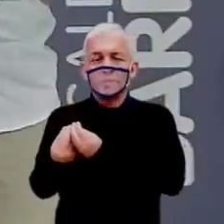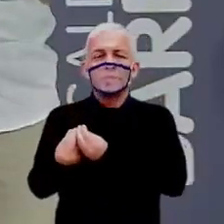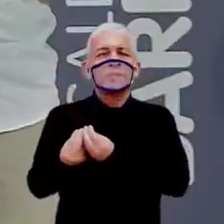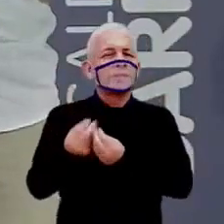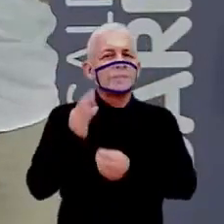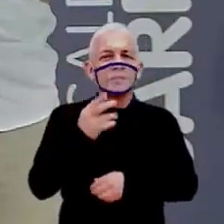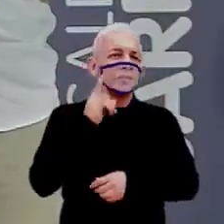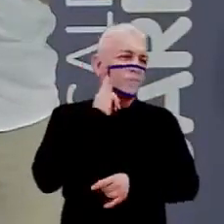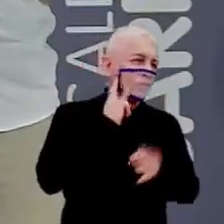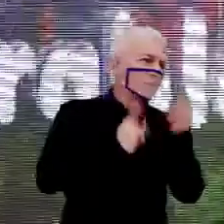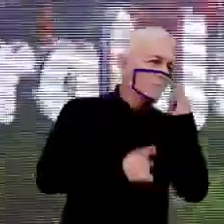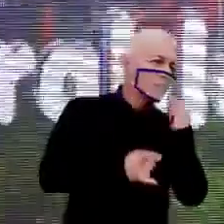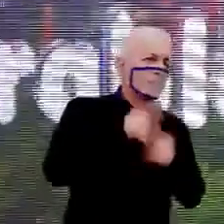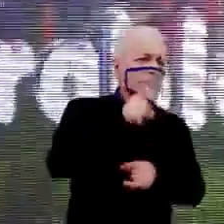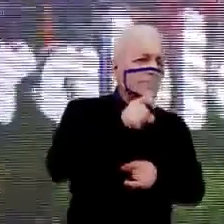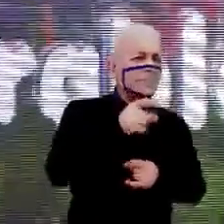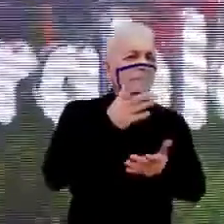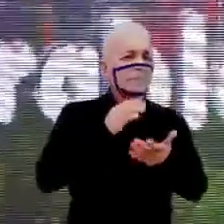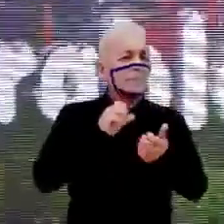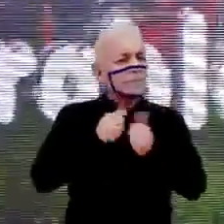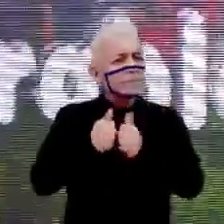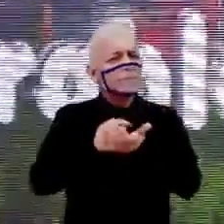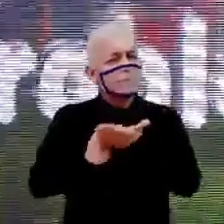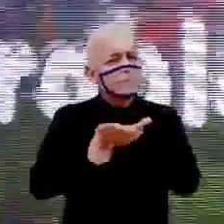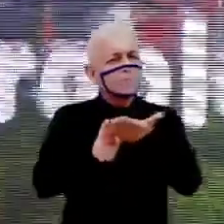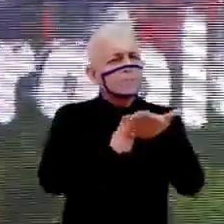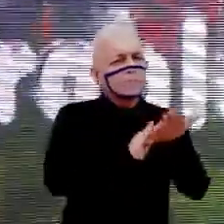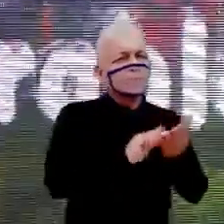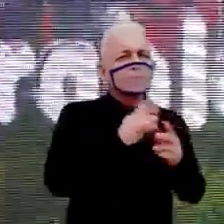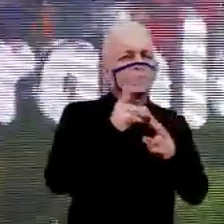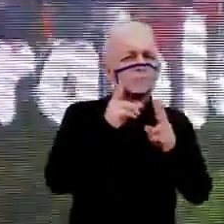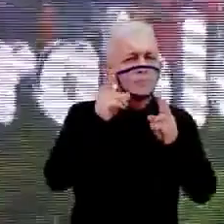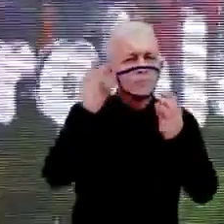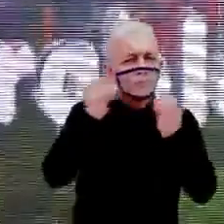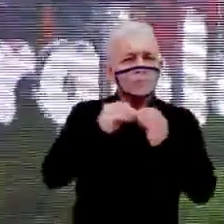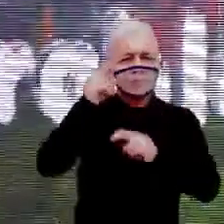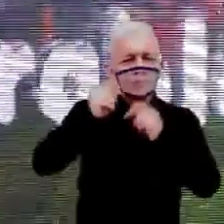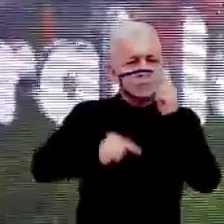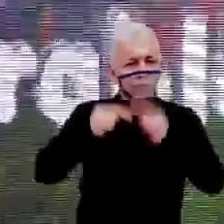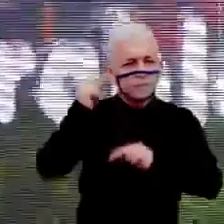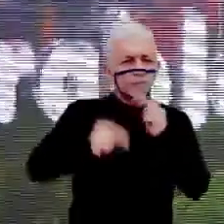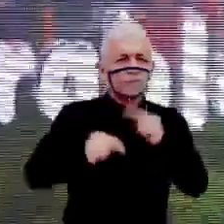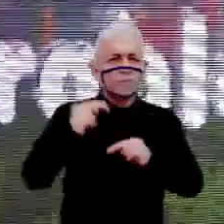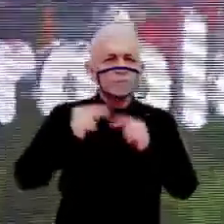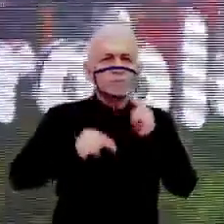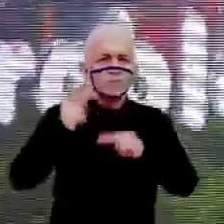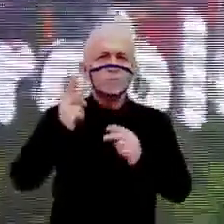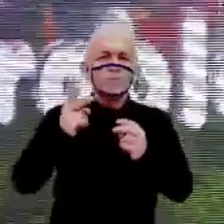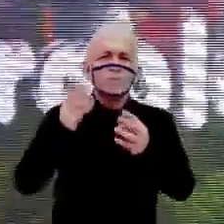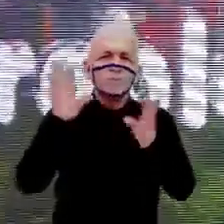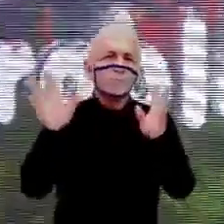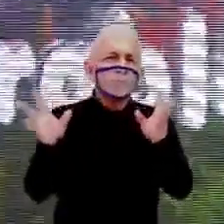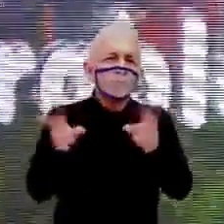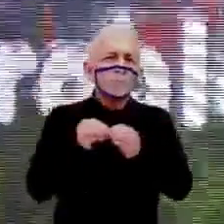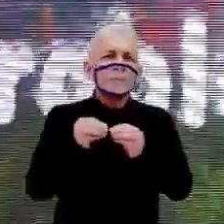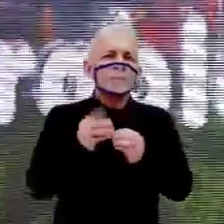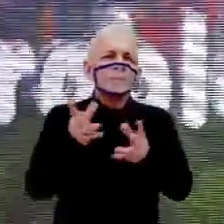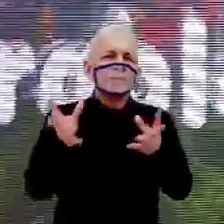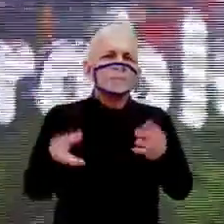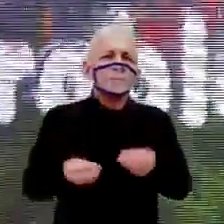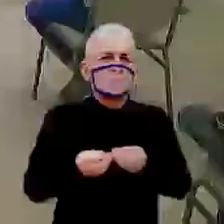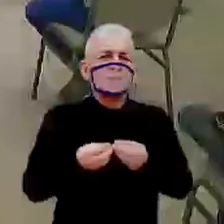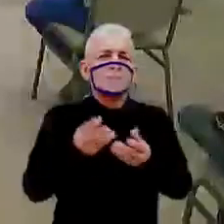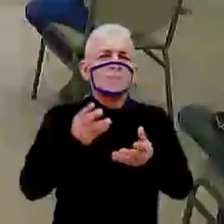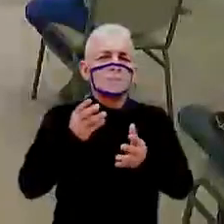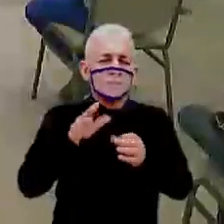acompañado, escuchando a la gente, las necesidades de la gente, en temas también de infraestructura. Ha socializado, ¿qué es lo que viene, por ejemplo, con el tema